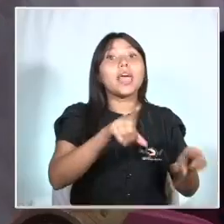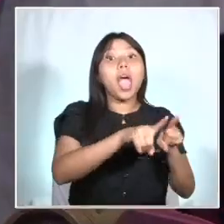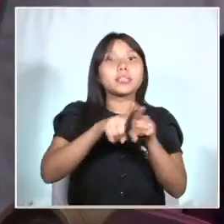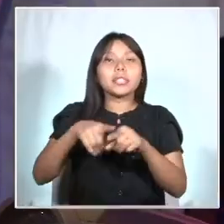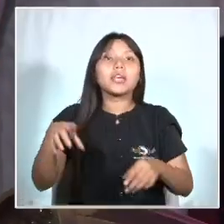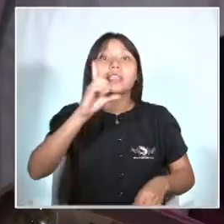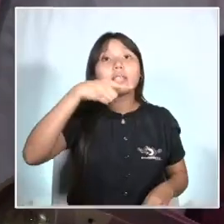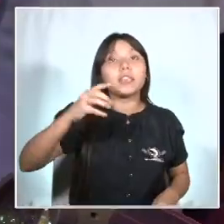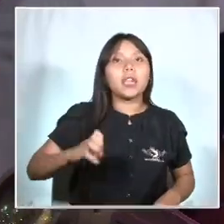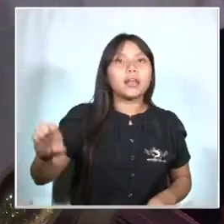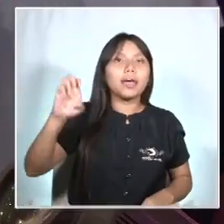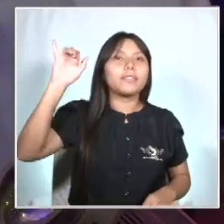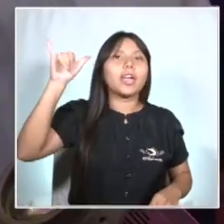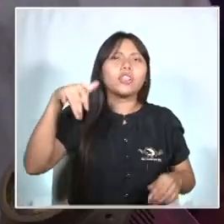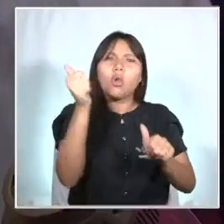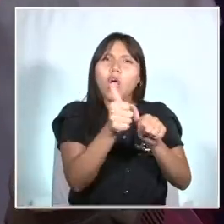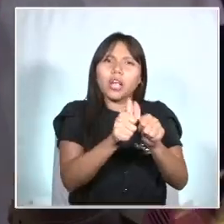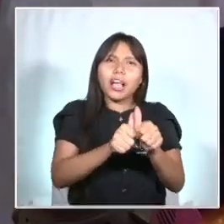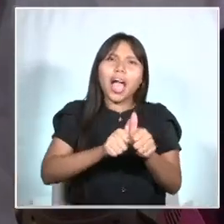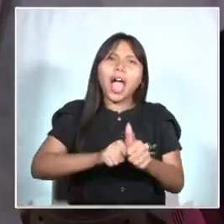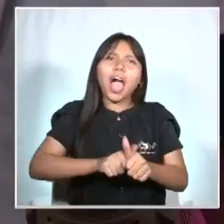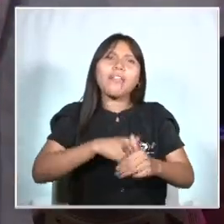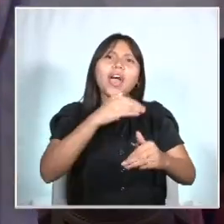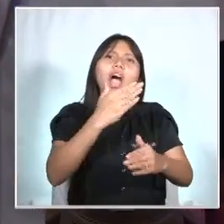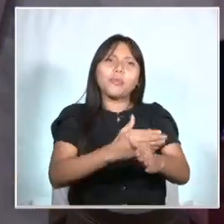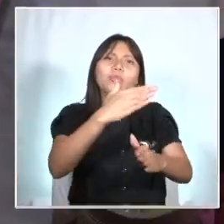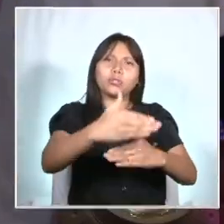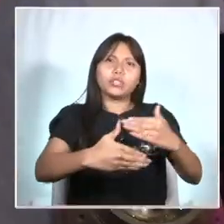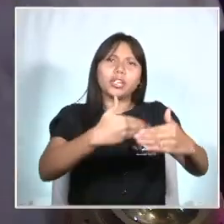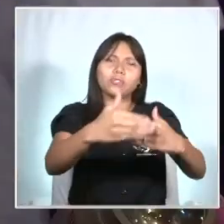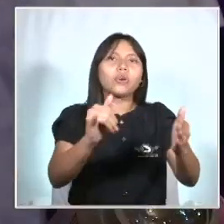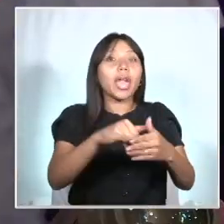Eterno: cada proceso que has vivido hasta ahora,